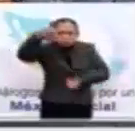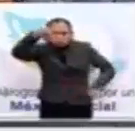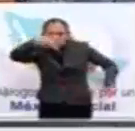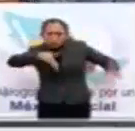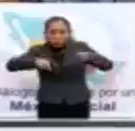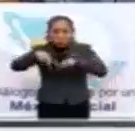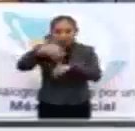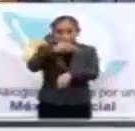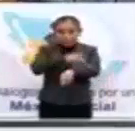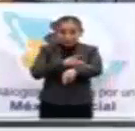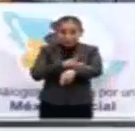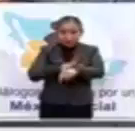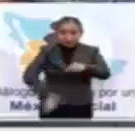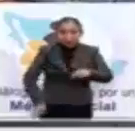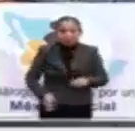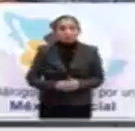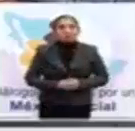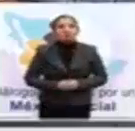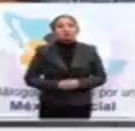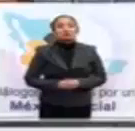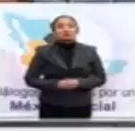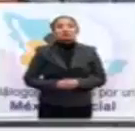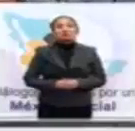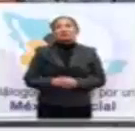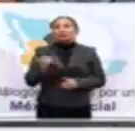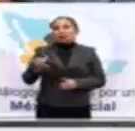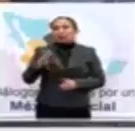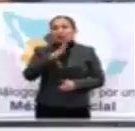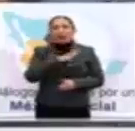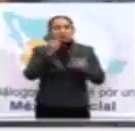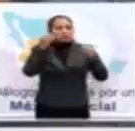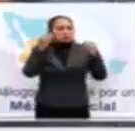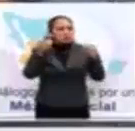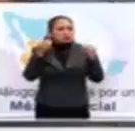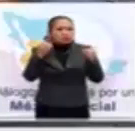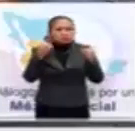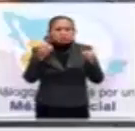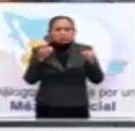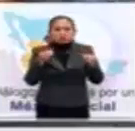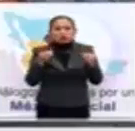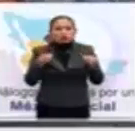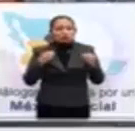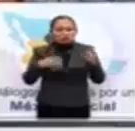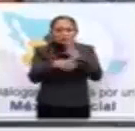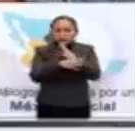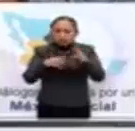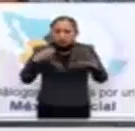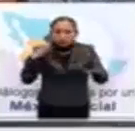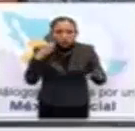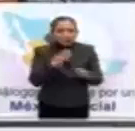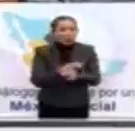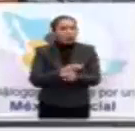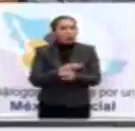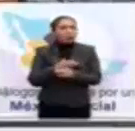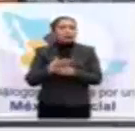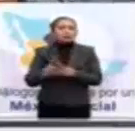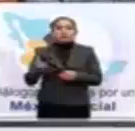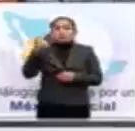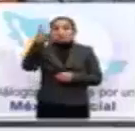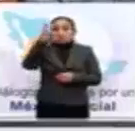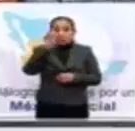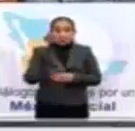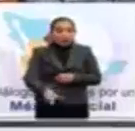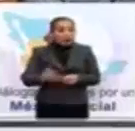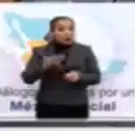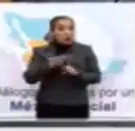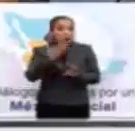esta tarde y hay una gran cantidad de elementos que están